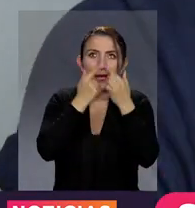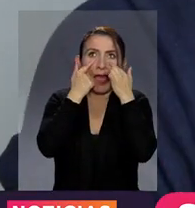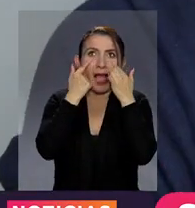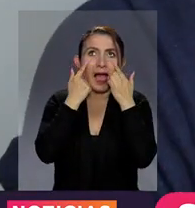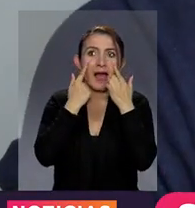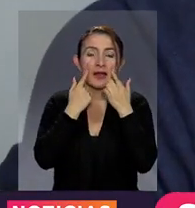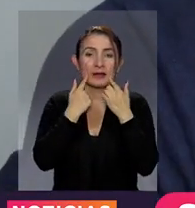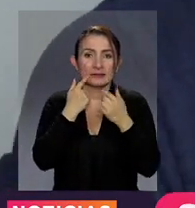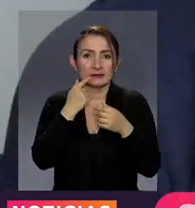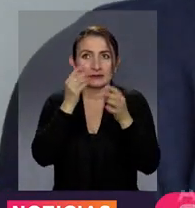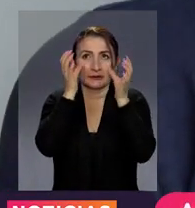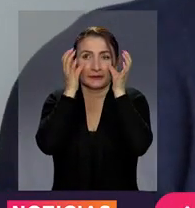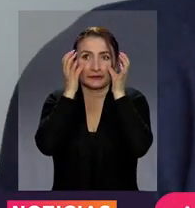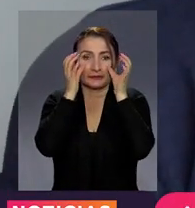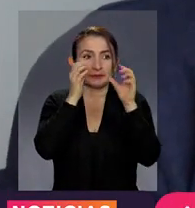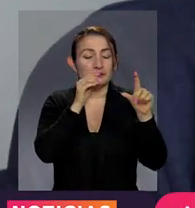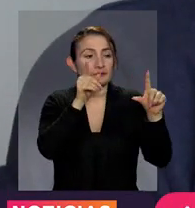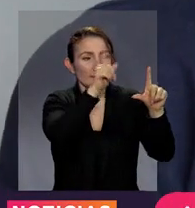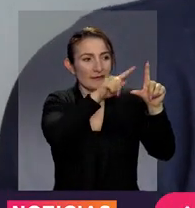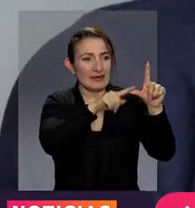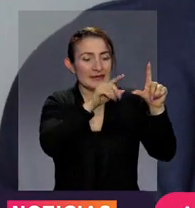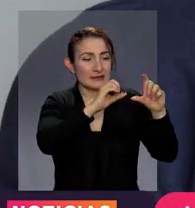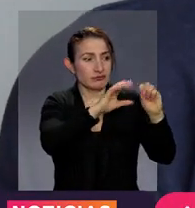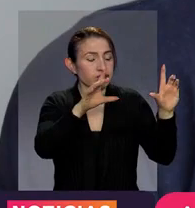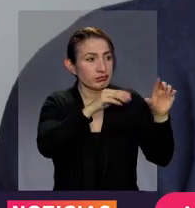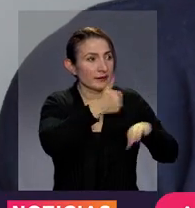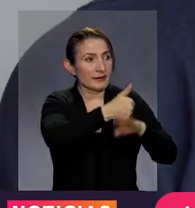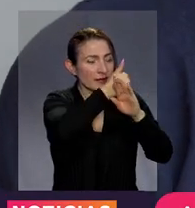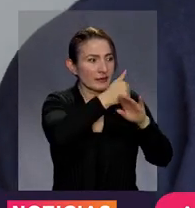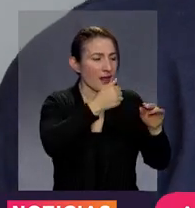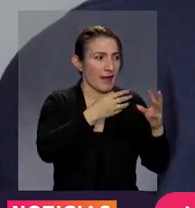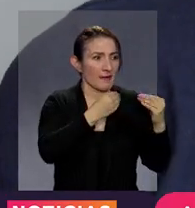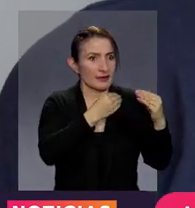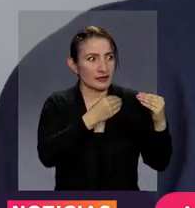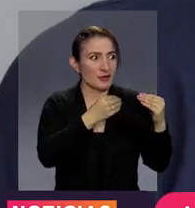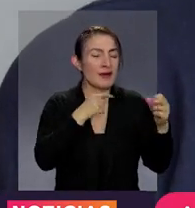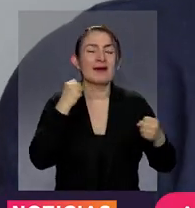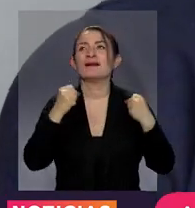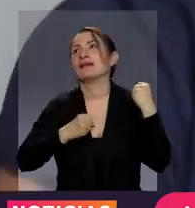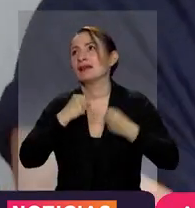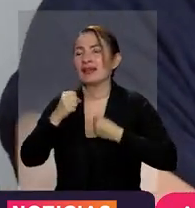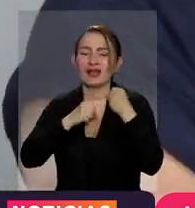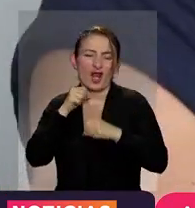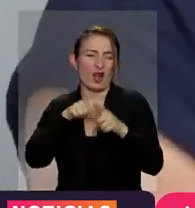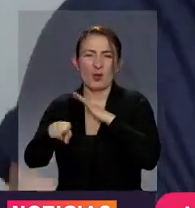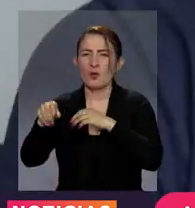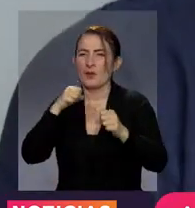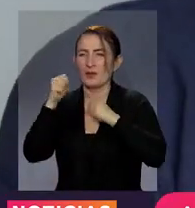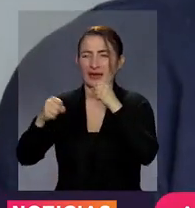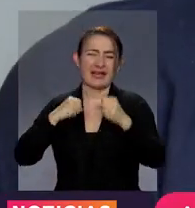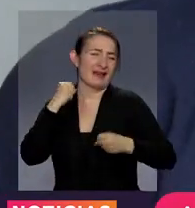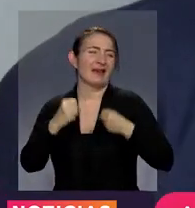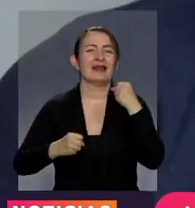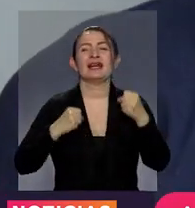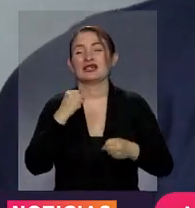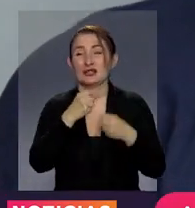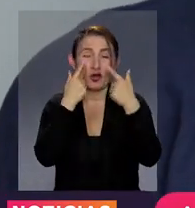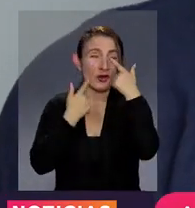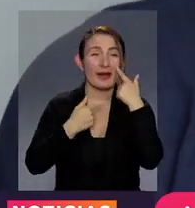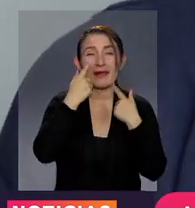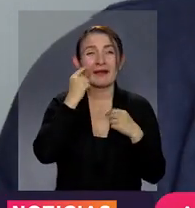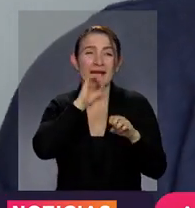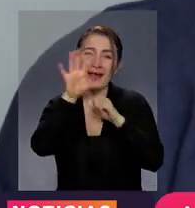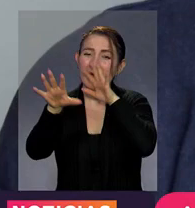llamada por el director y director y casi corriendo por la ciudad llorando gritando